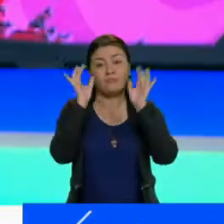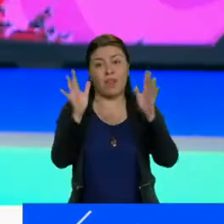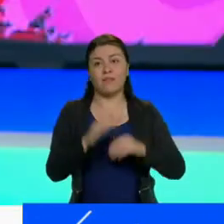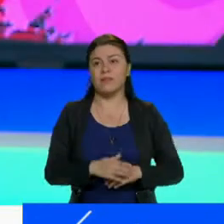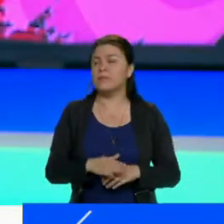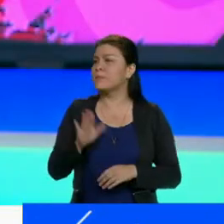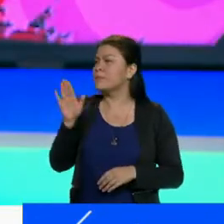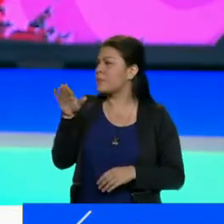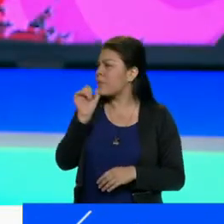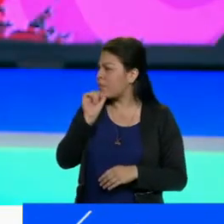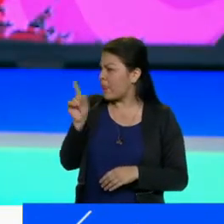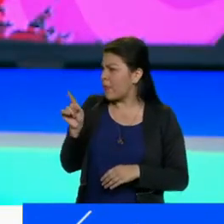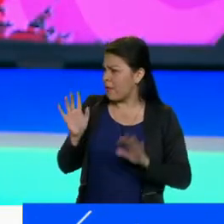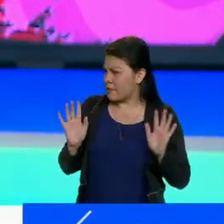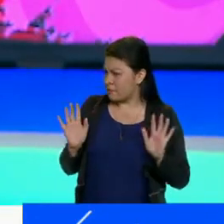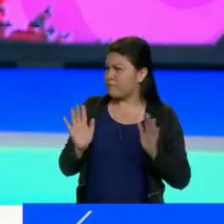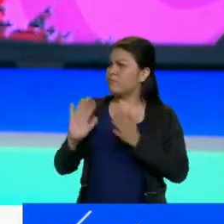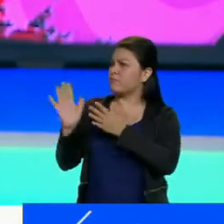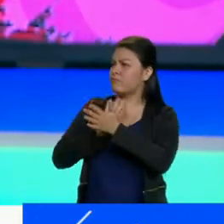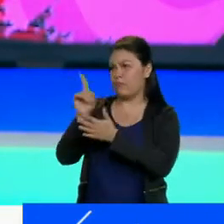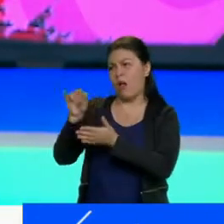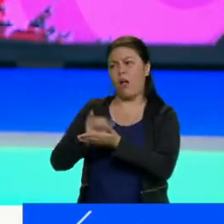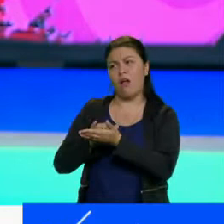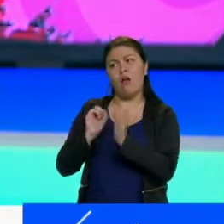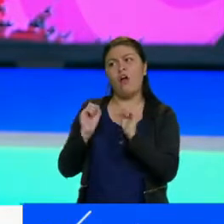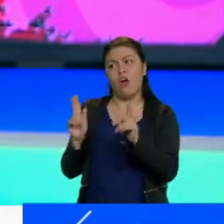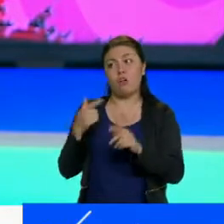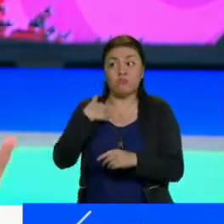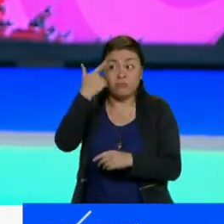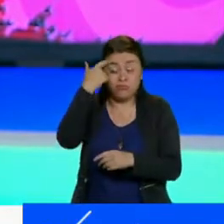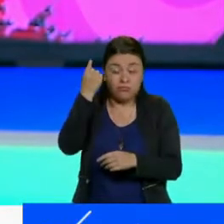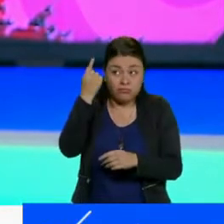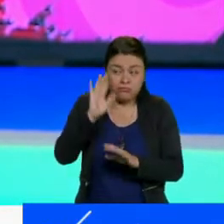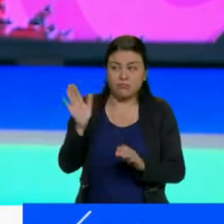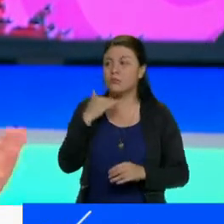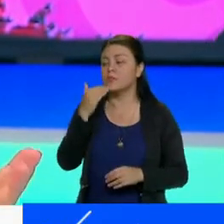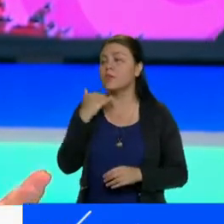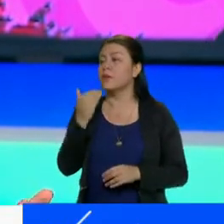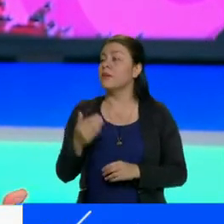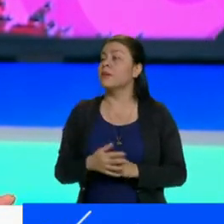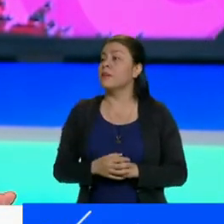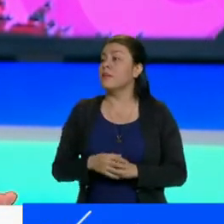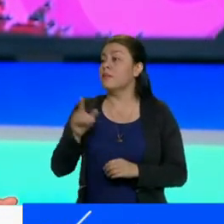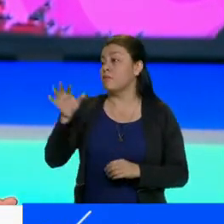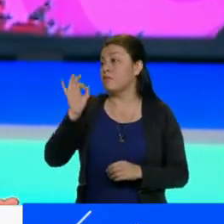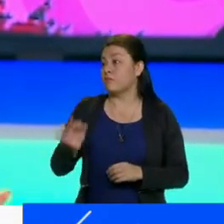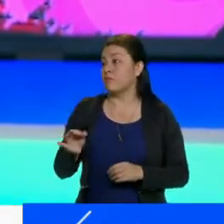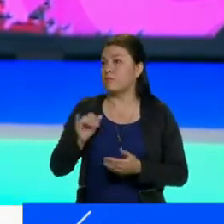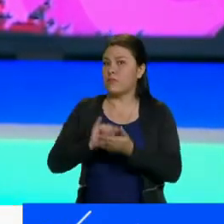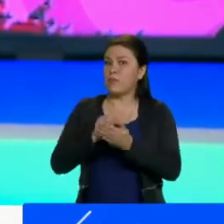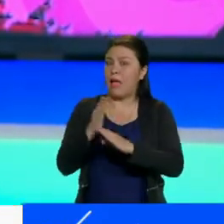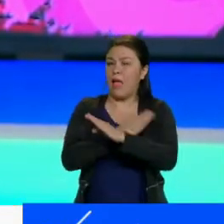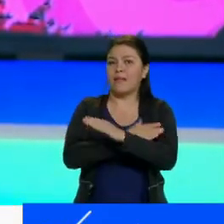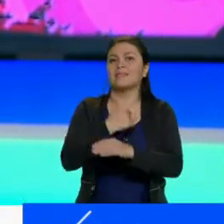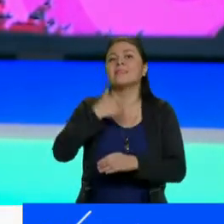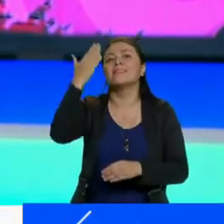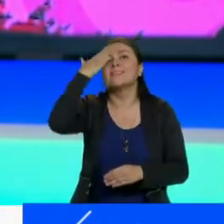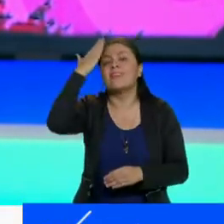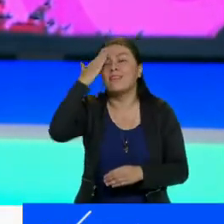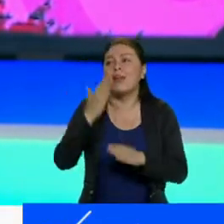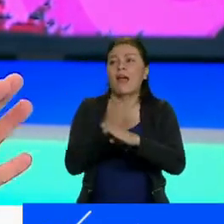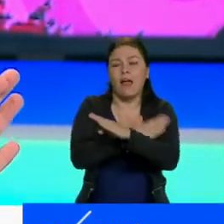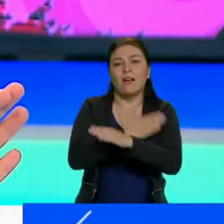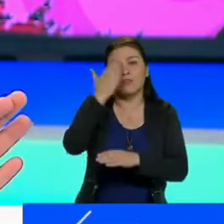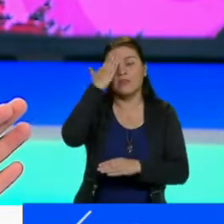si le entiendo bien, usted lo que está diciendo es, esto podía pasar, era previsible por la morfología del